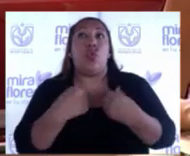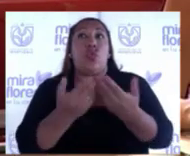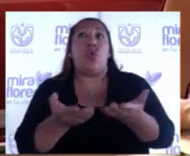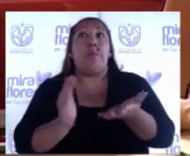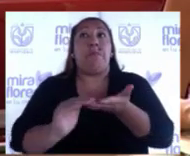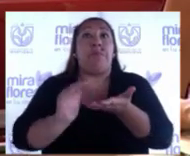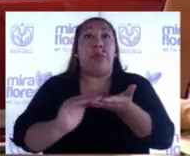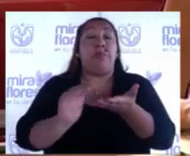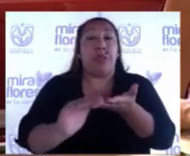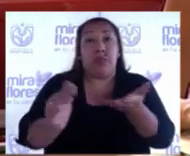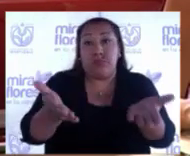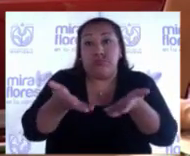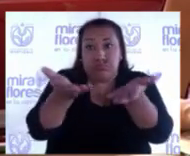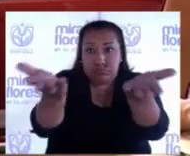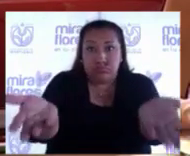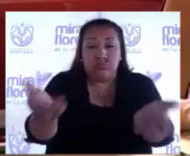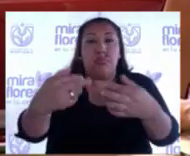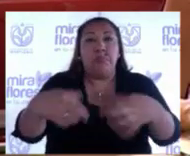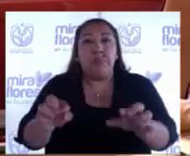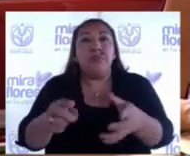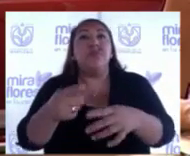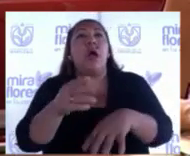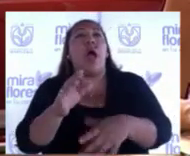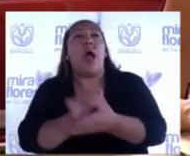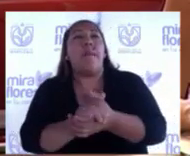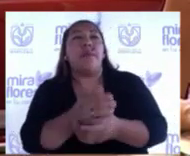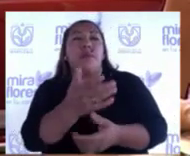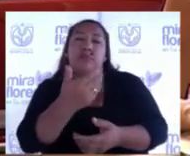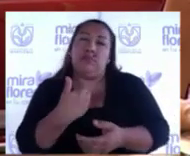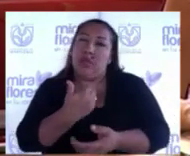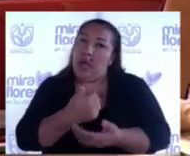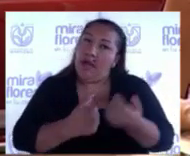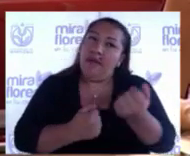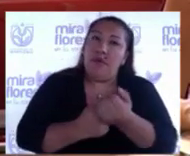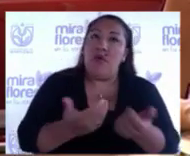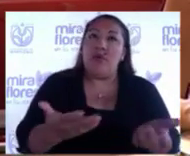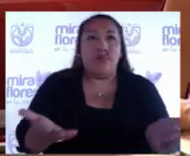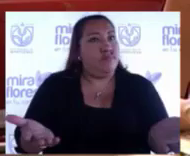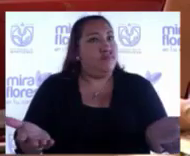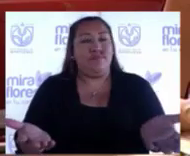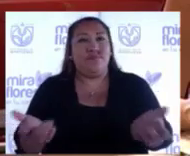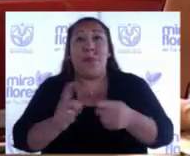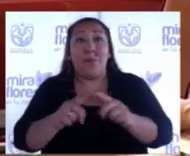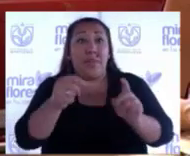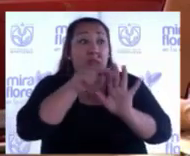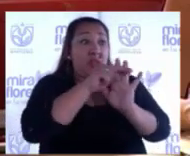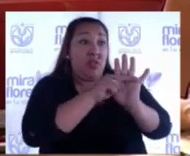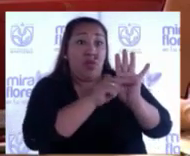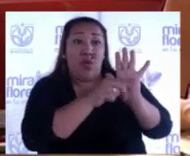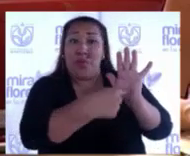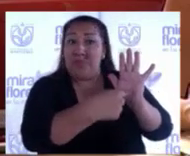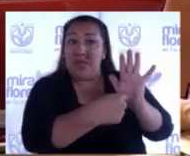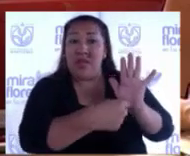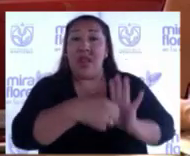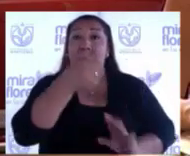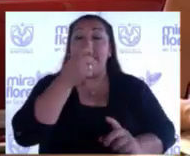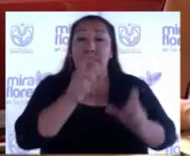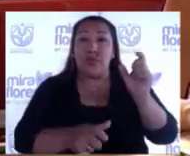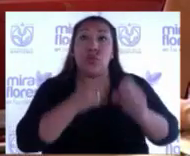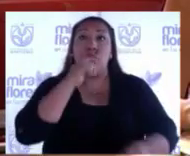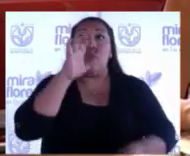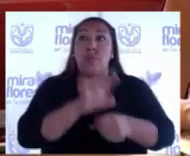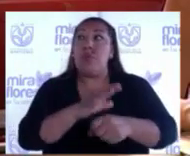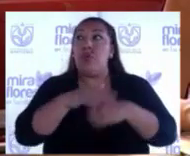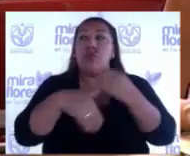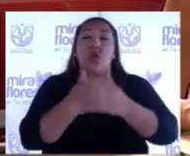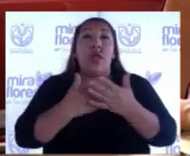autoricemos a un amigo a hacer algo que no está en la normativa. Pero si está en la normativa y las personas cumplen con